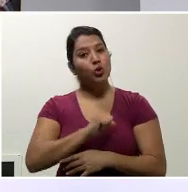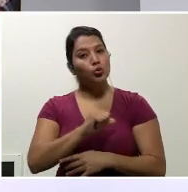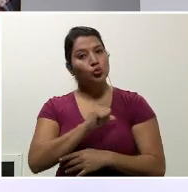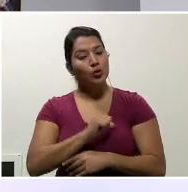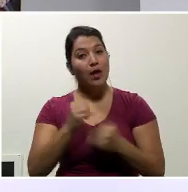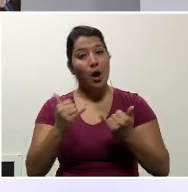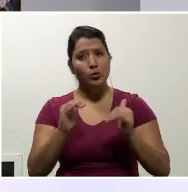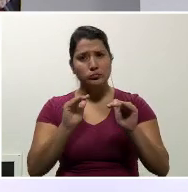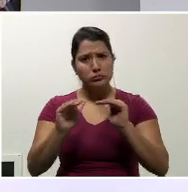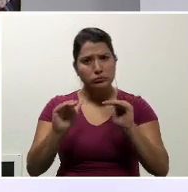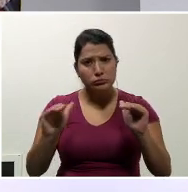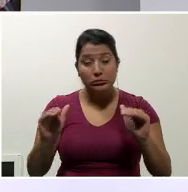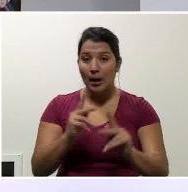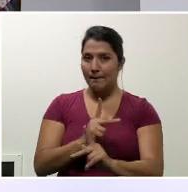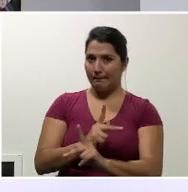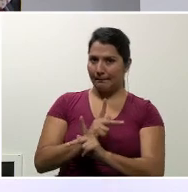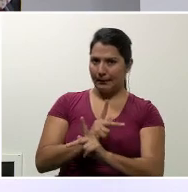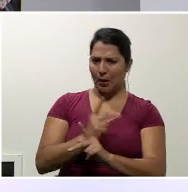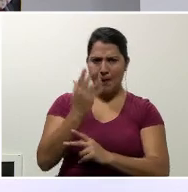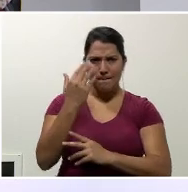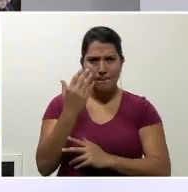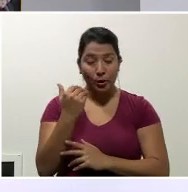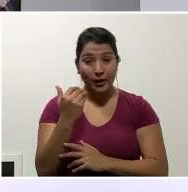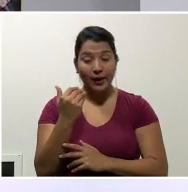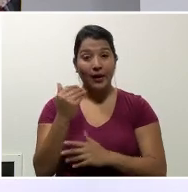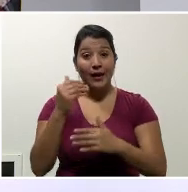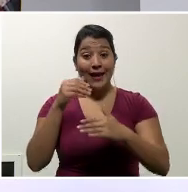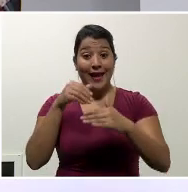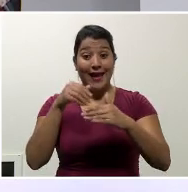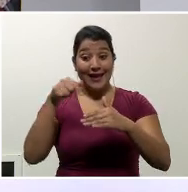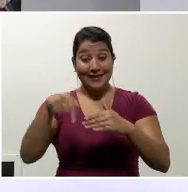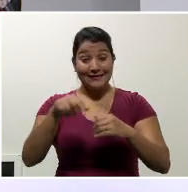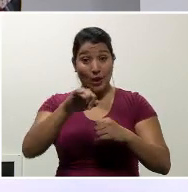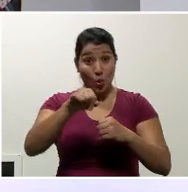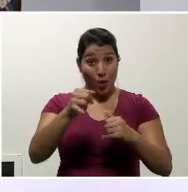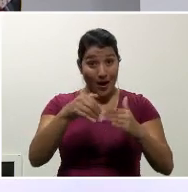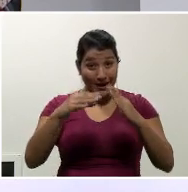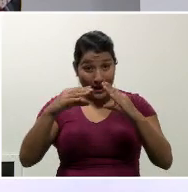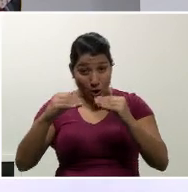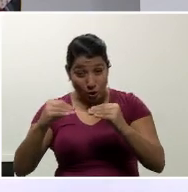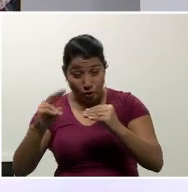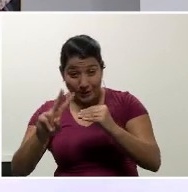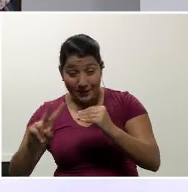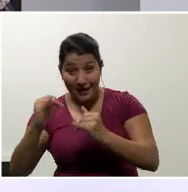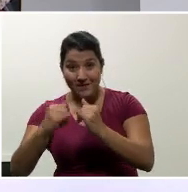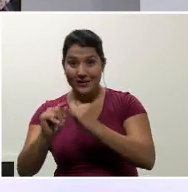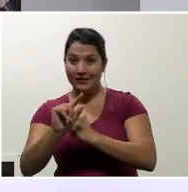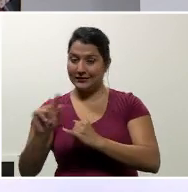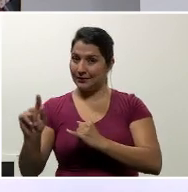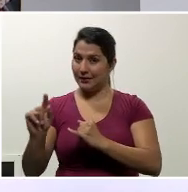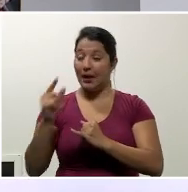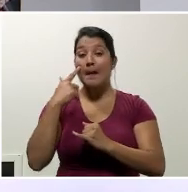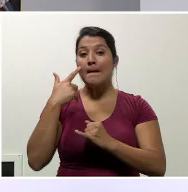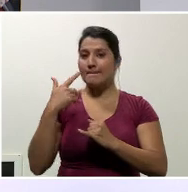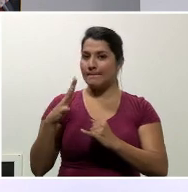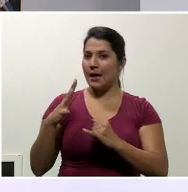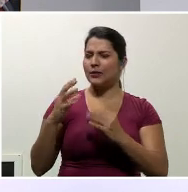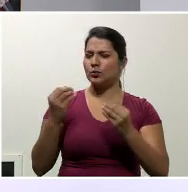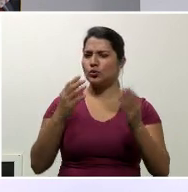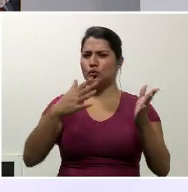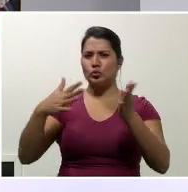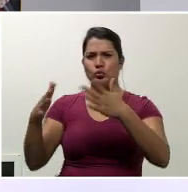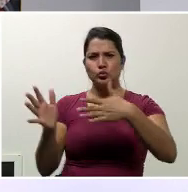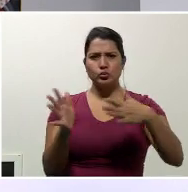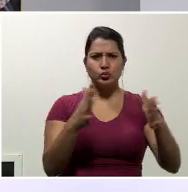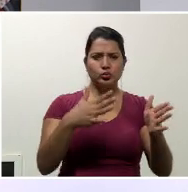un llamado a la prevención debido a que durante este jueves por la noche, viernes y fin de semana habrá condiciones muy ventosas